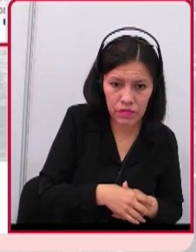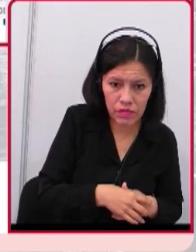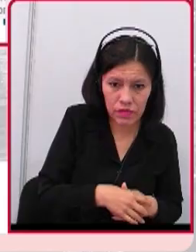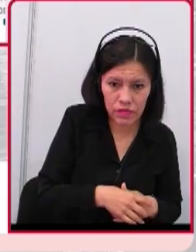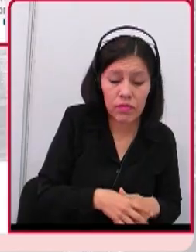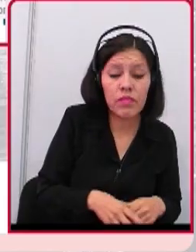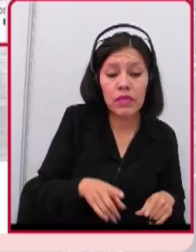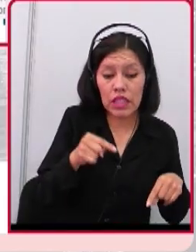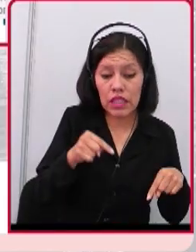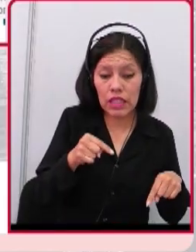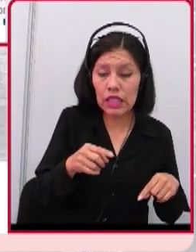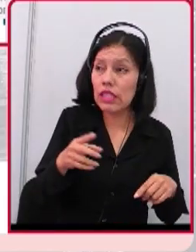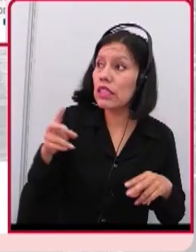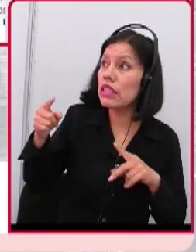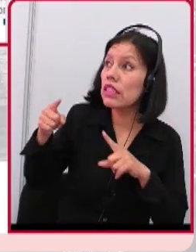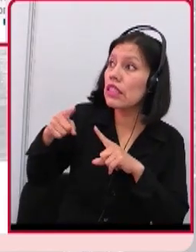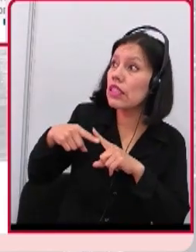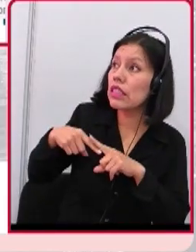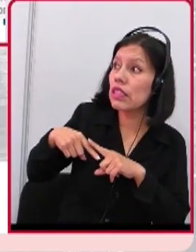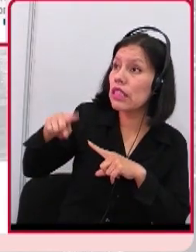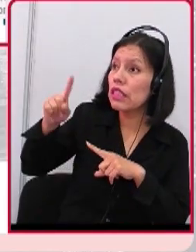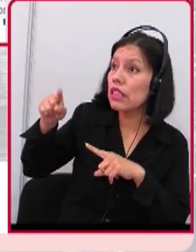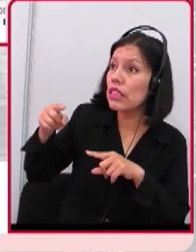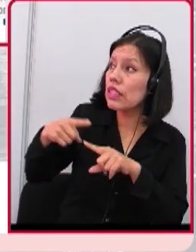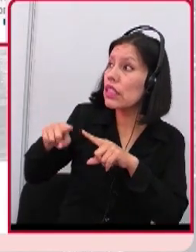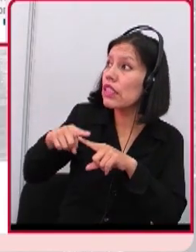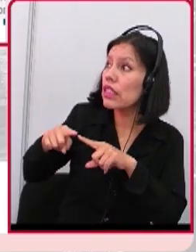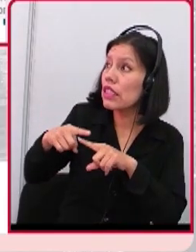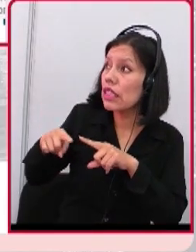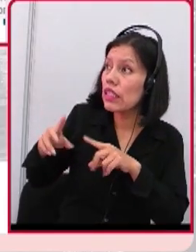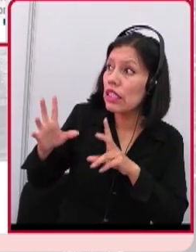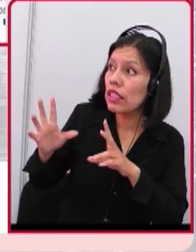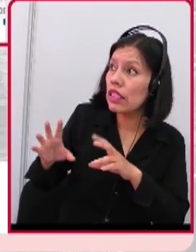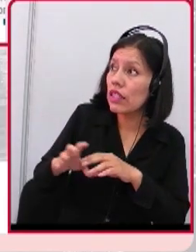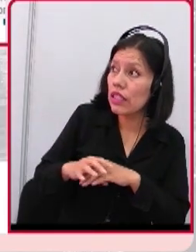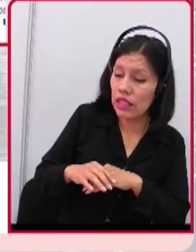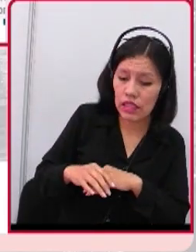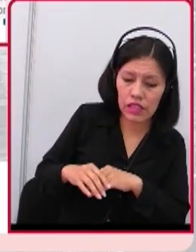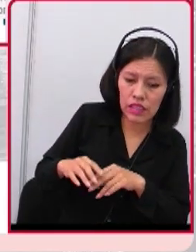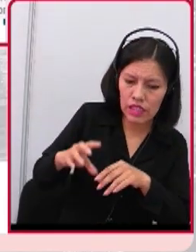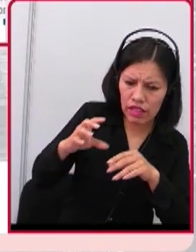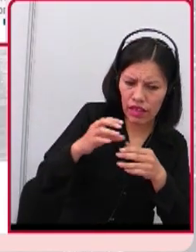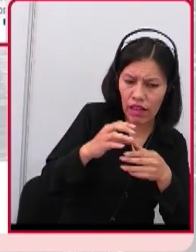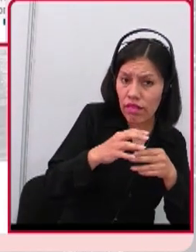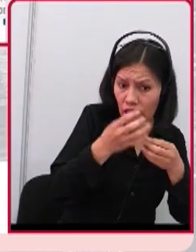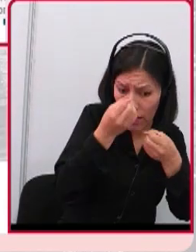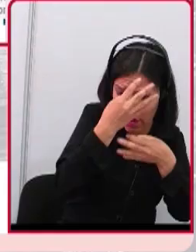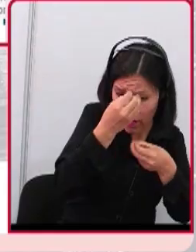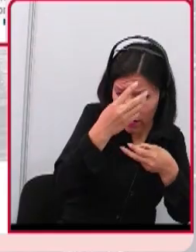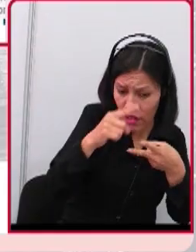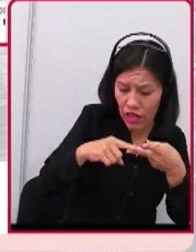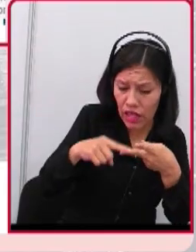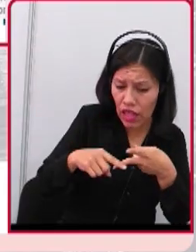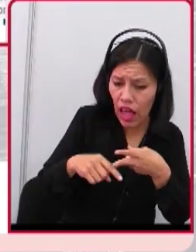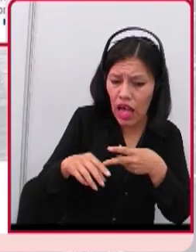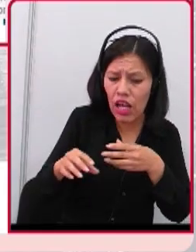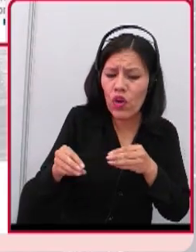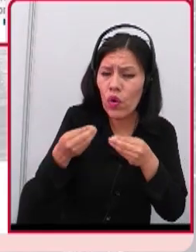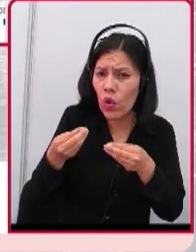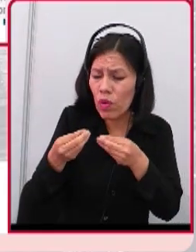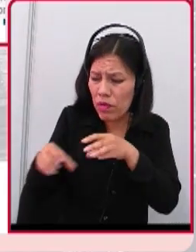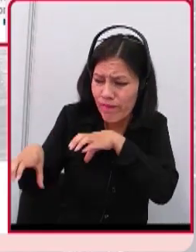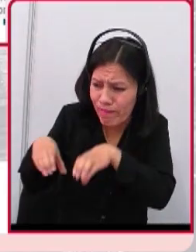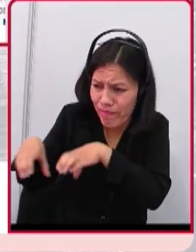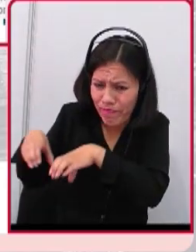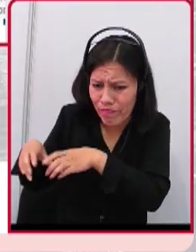donde tengo los datos, tengo las realizaciones, tengo el promedio de las realizaciones y podemos ver que